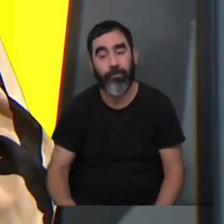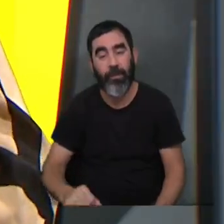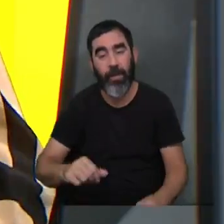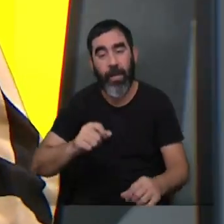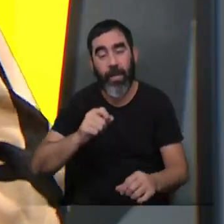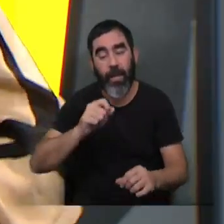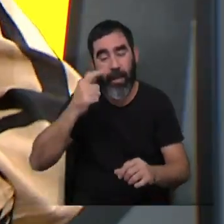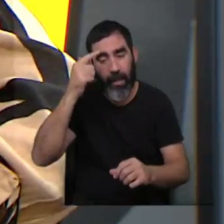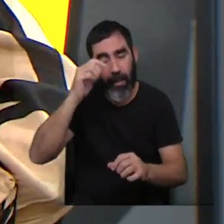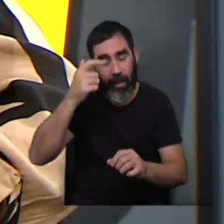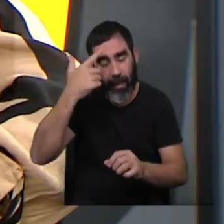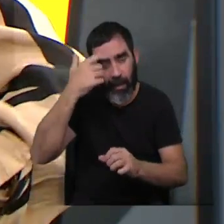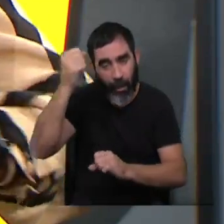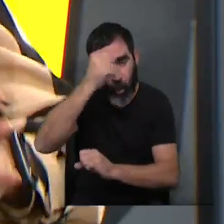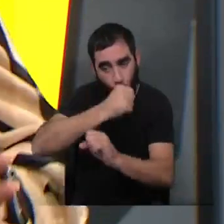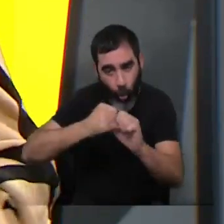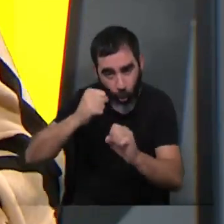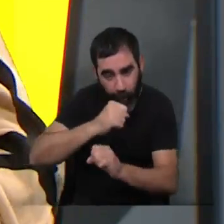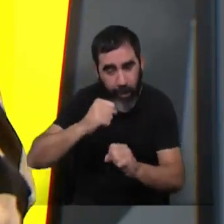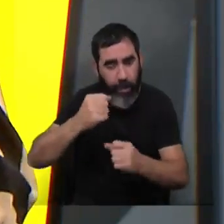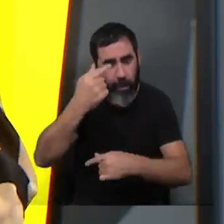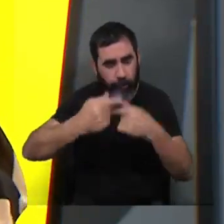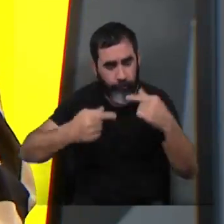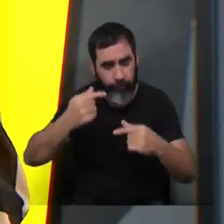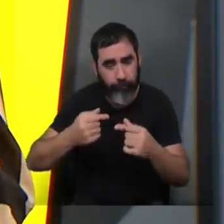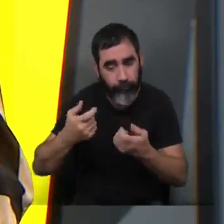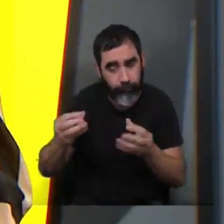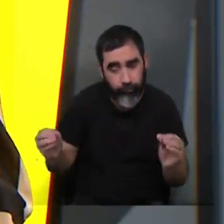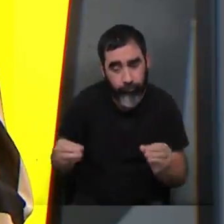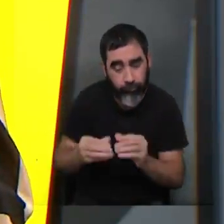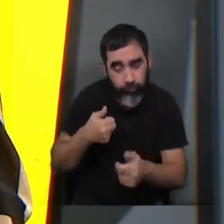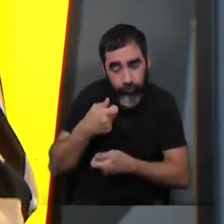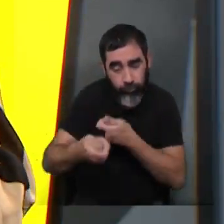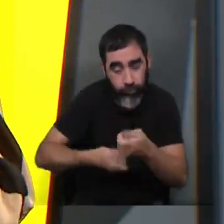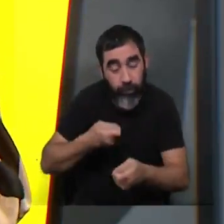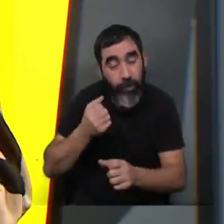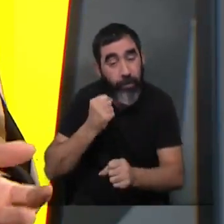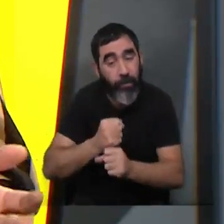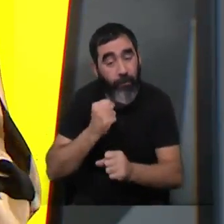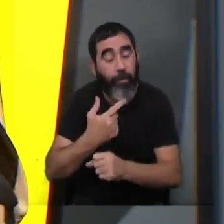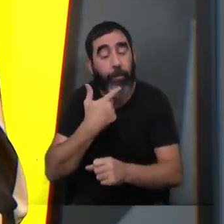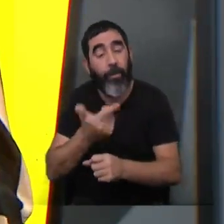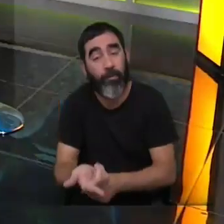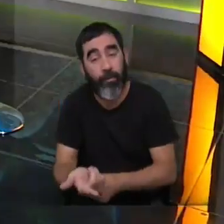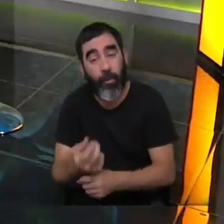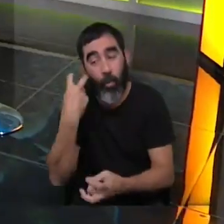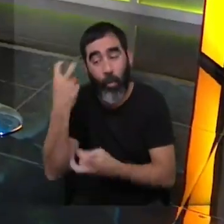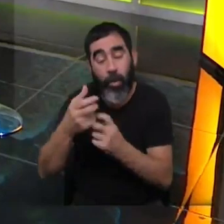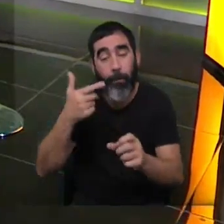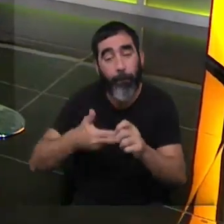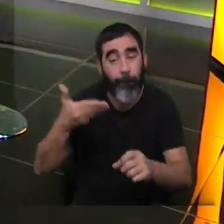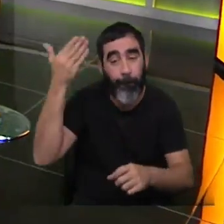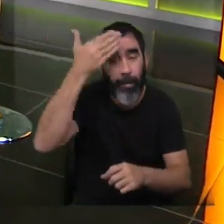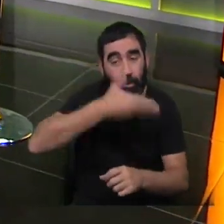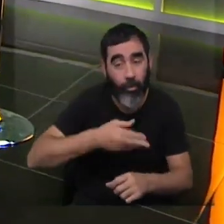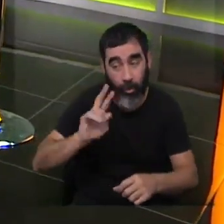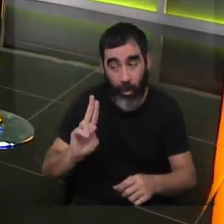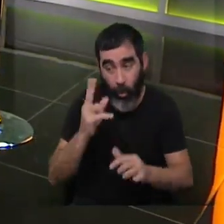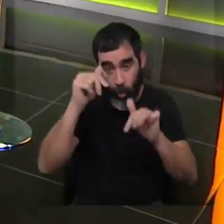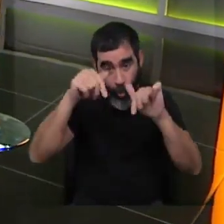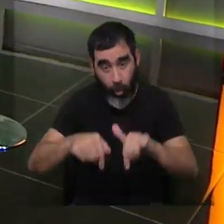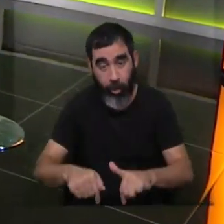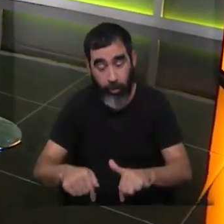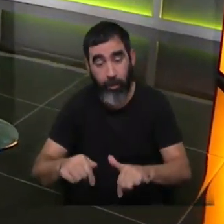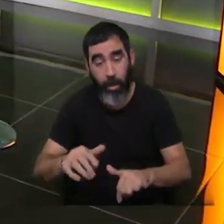la ingeniería, todas y otras disciplinas trabajan juntas justamente para, por ejemplo, buscar petróleo, ¿no? Y en Uruguay,